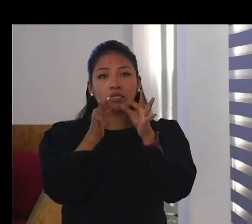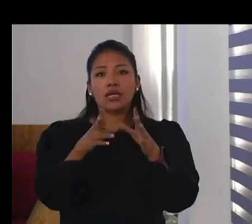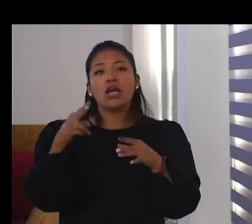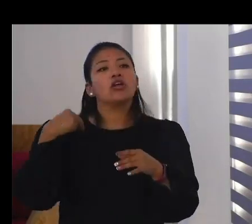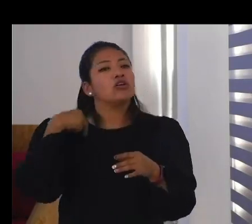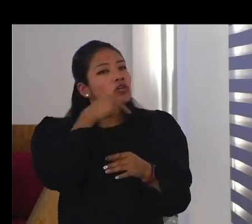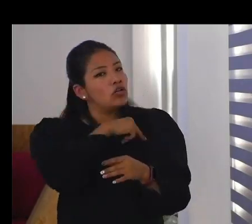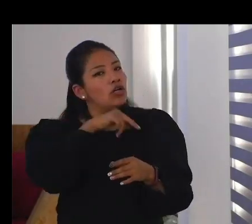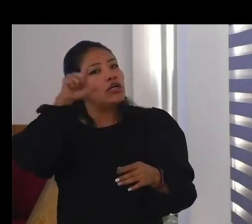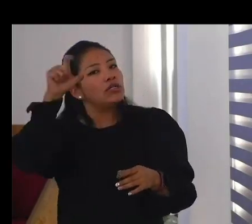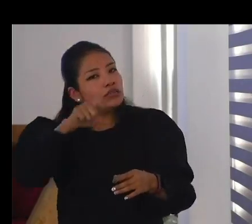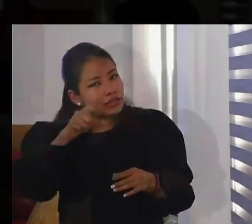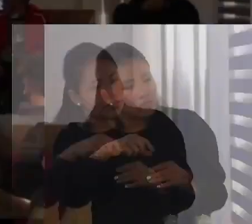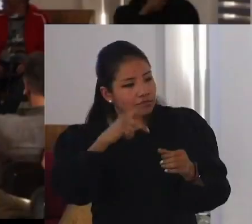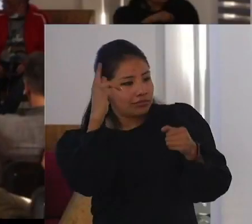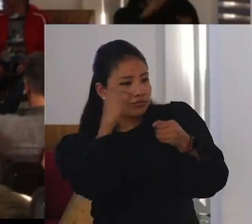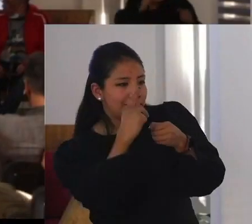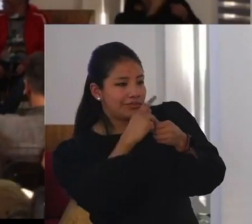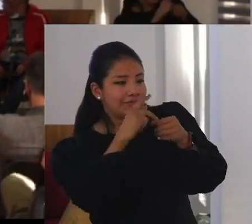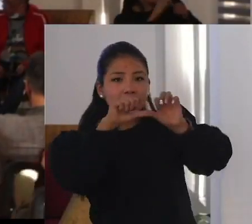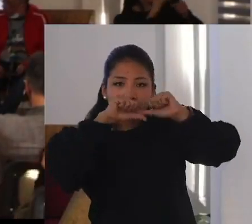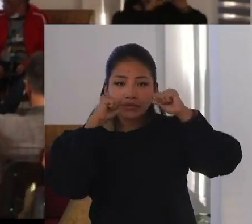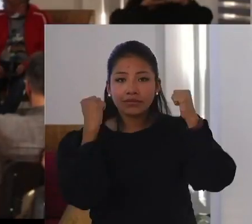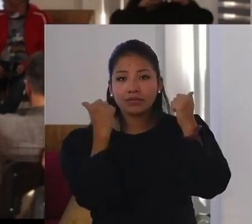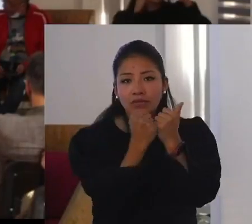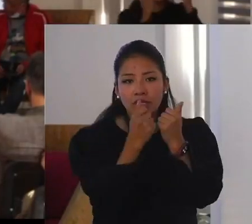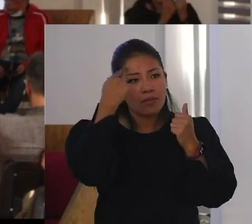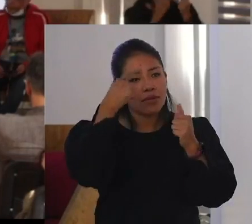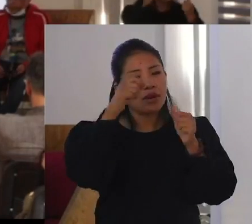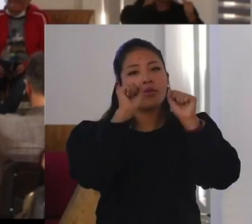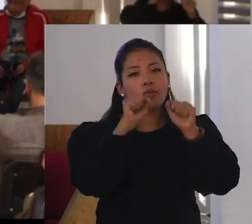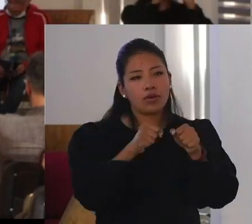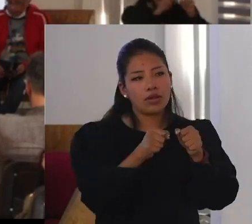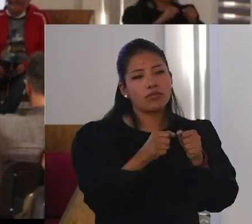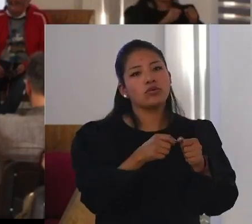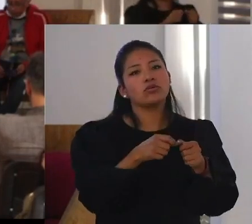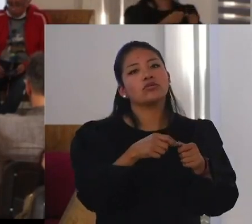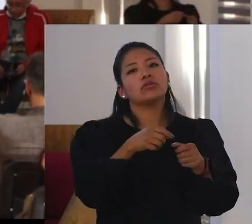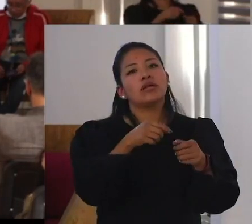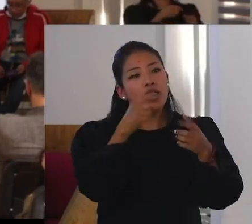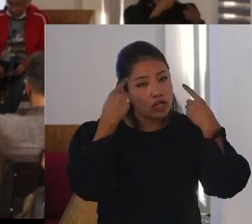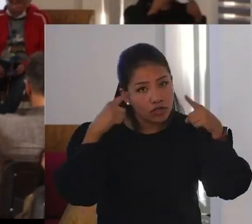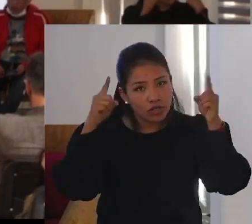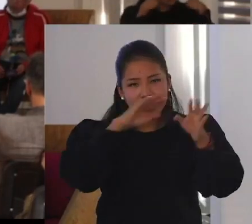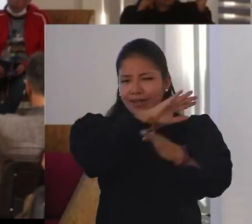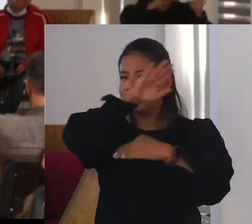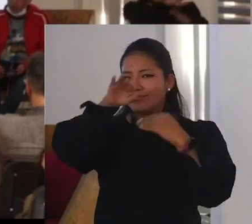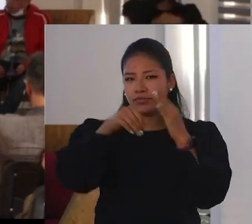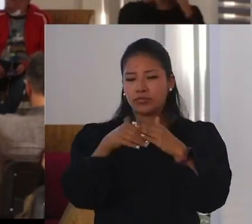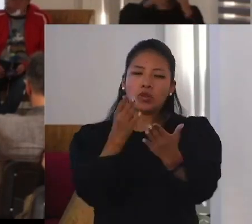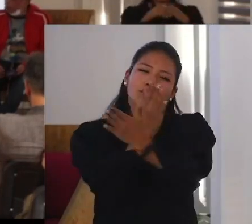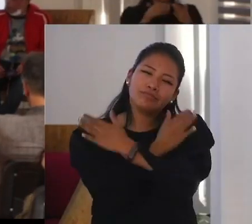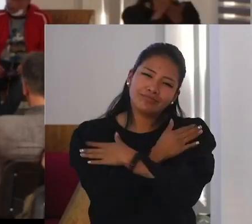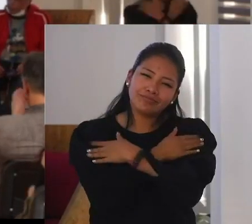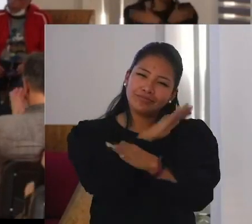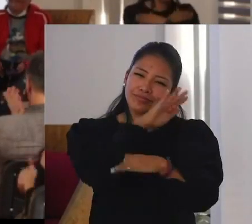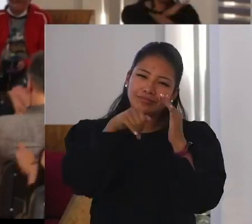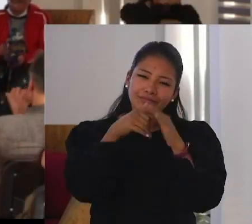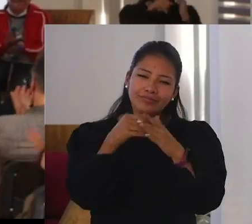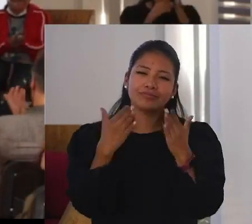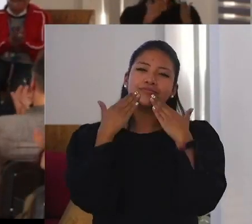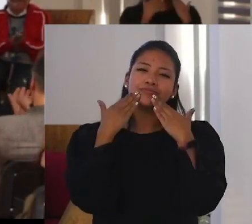asociados para que podamos conseguir todo lo que deseamos un abrazo a todos gracias